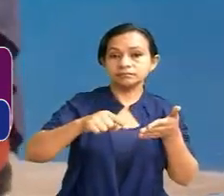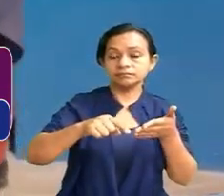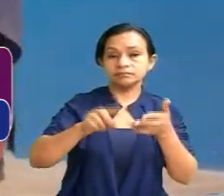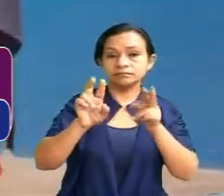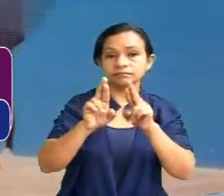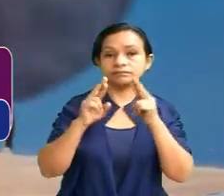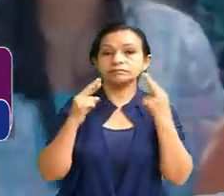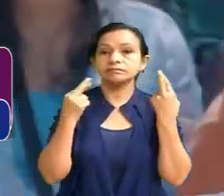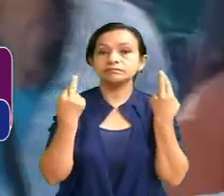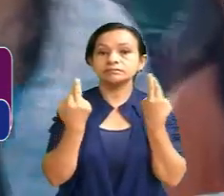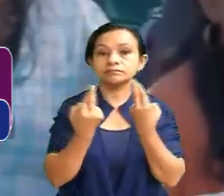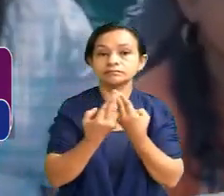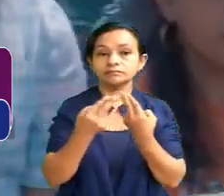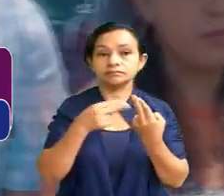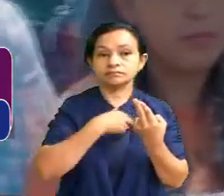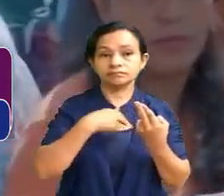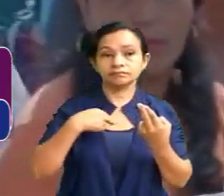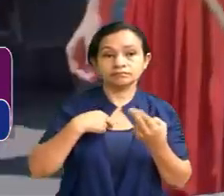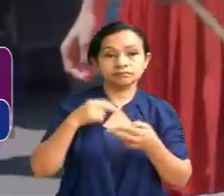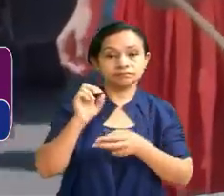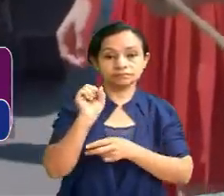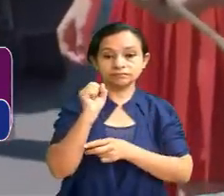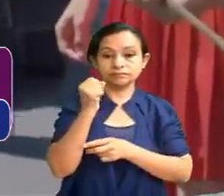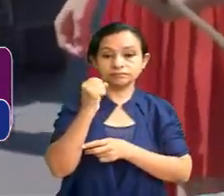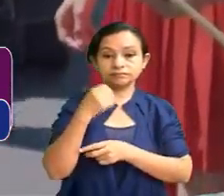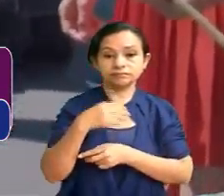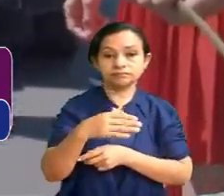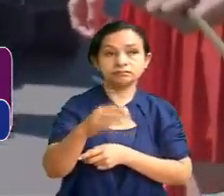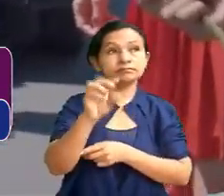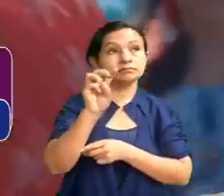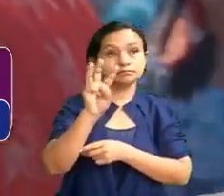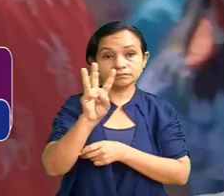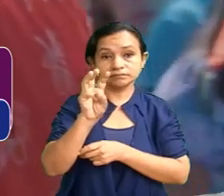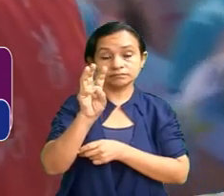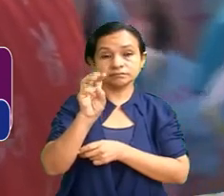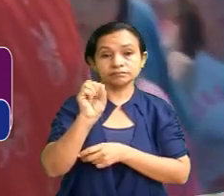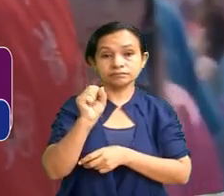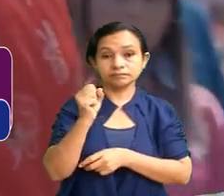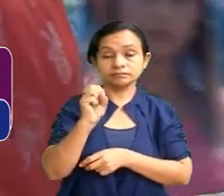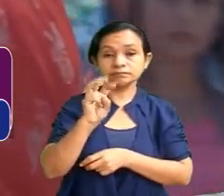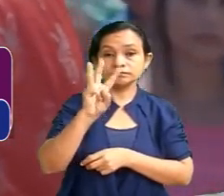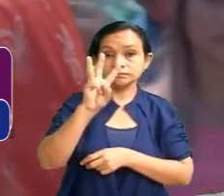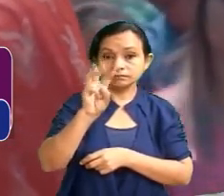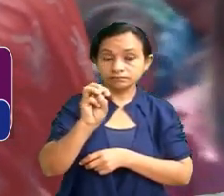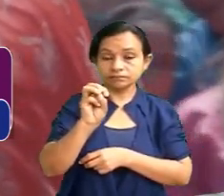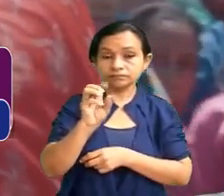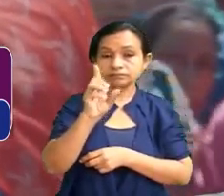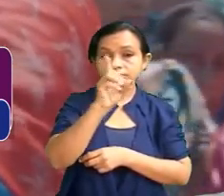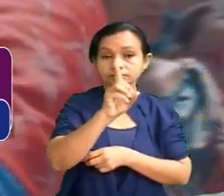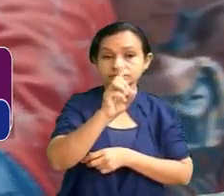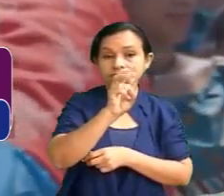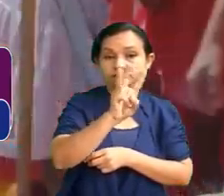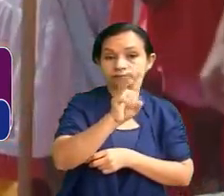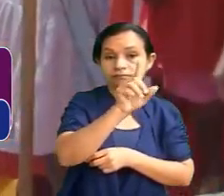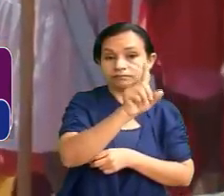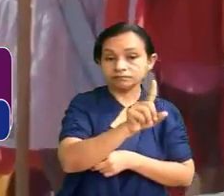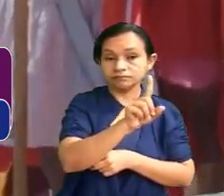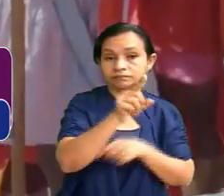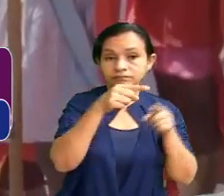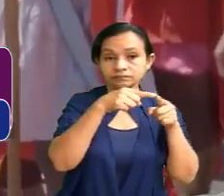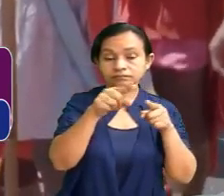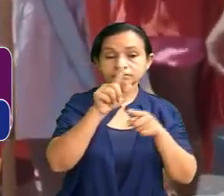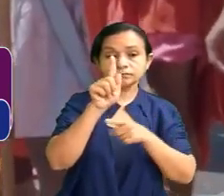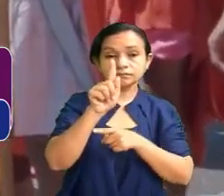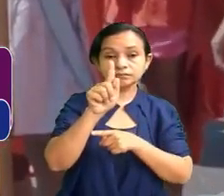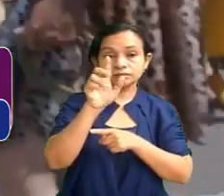se va a dar el sábado 30 sábado 30 y continúa domingo 31 va a ser en el municipio de